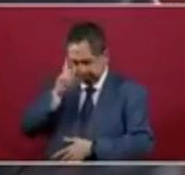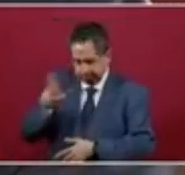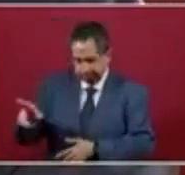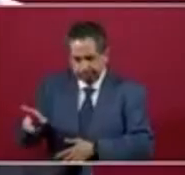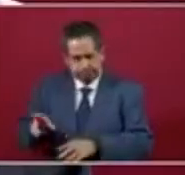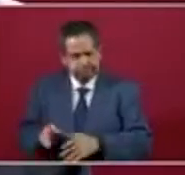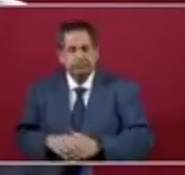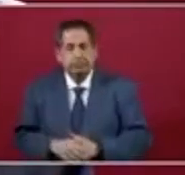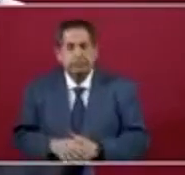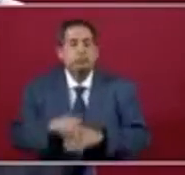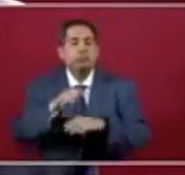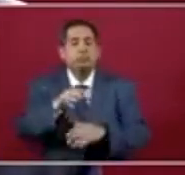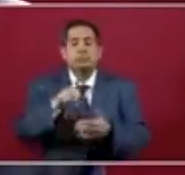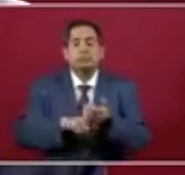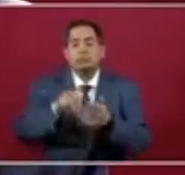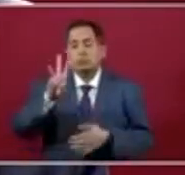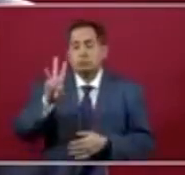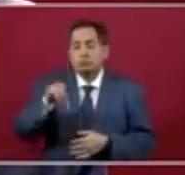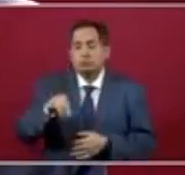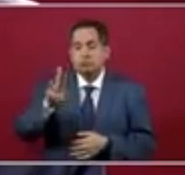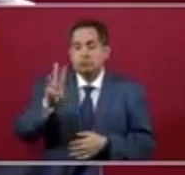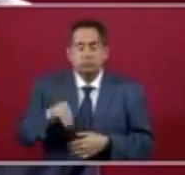Acerca de lo de Walmart,